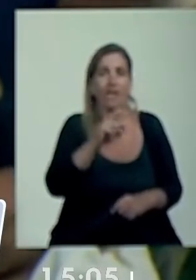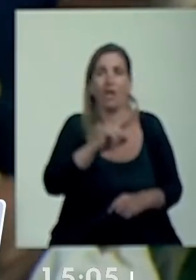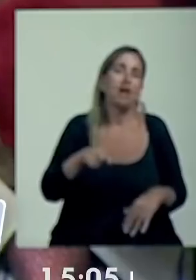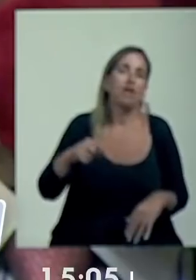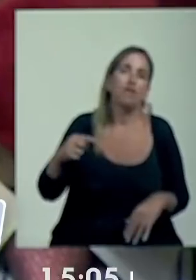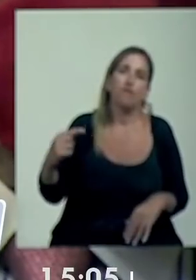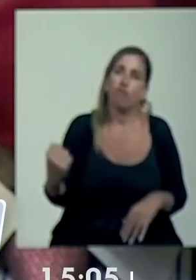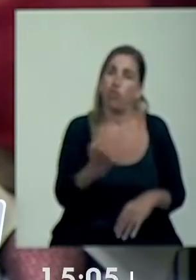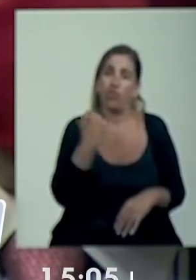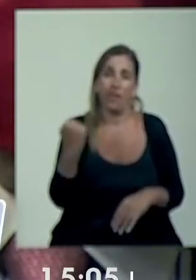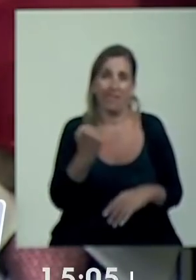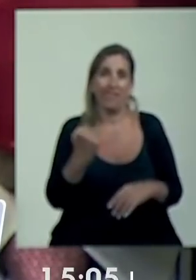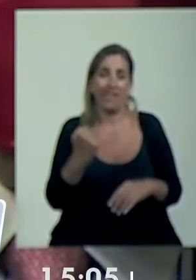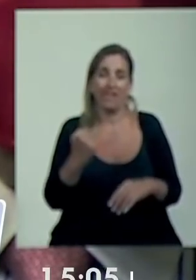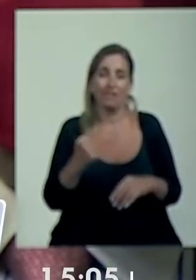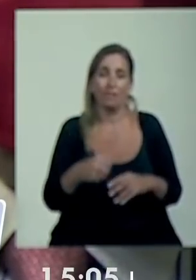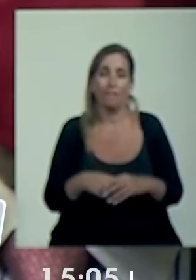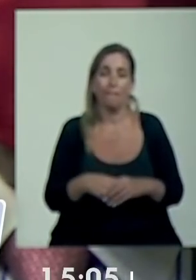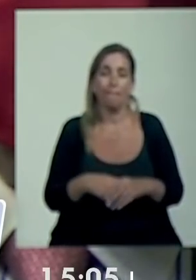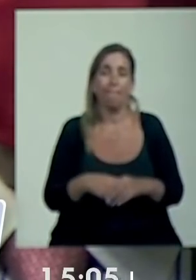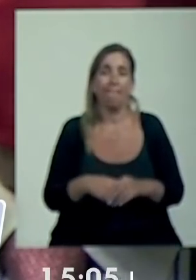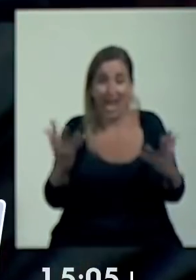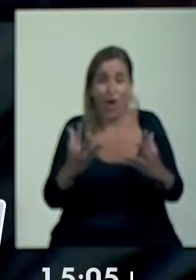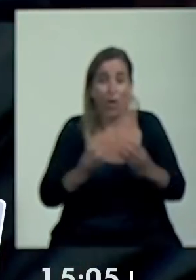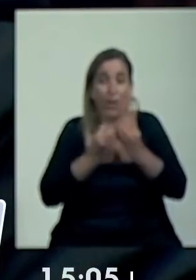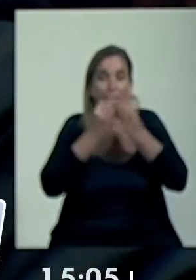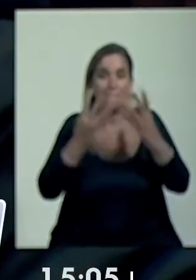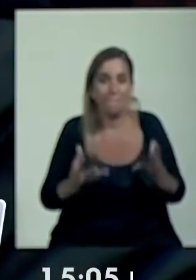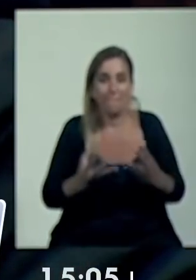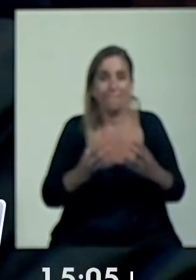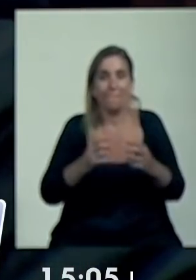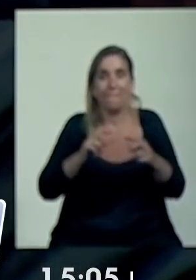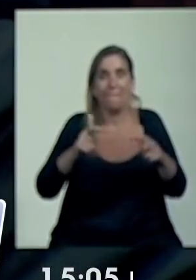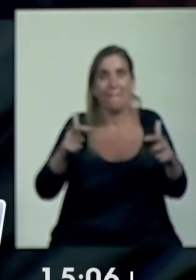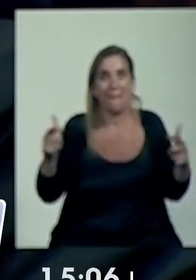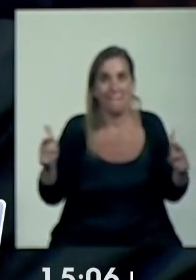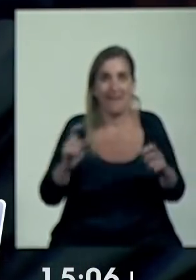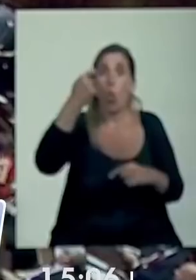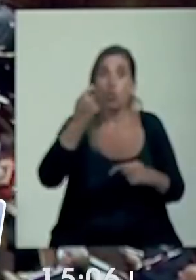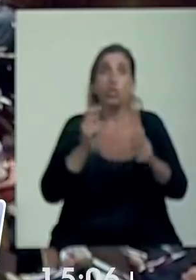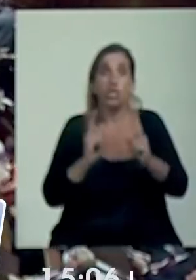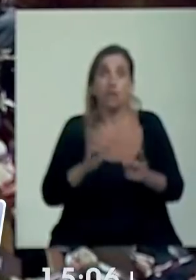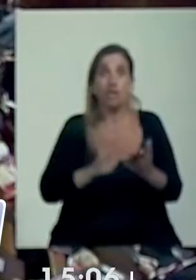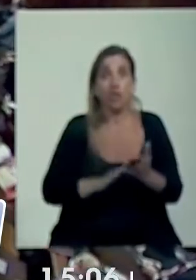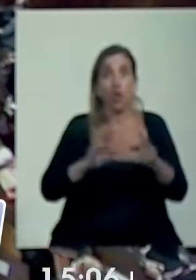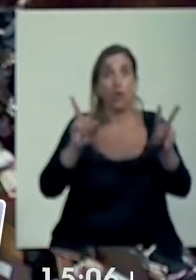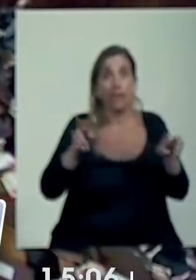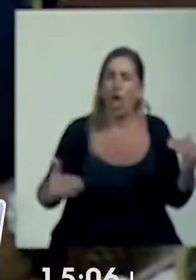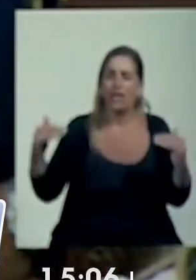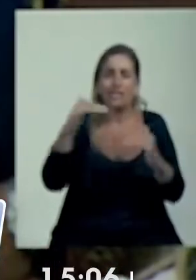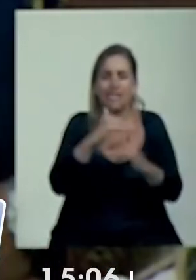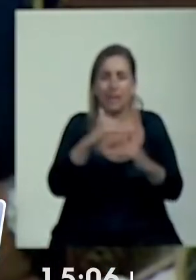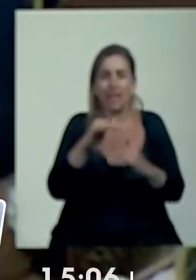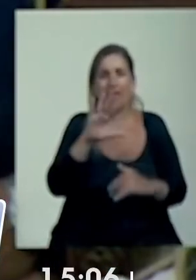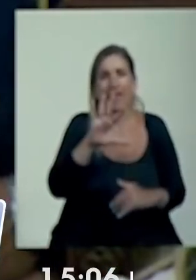yo haré mi esfuerzo y si lo de los partidos políticos acompañan tendremos voto electrónico que no es una ventaja para